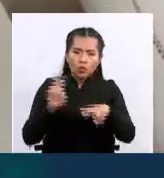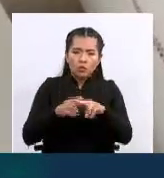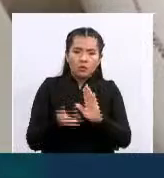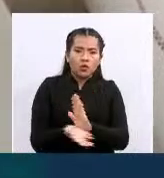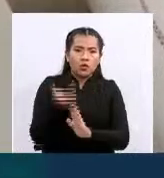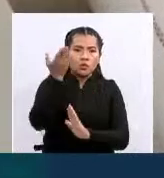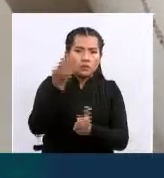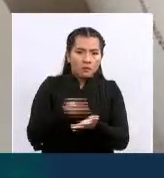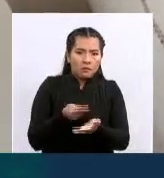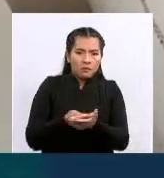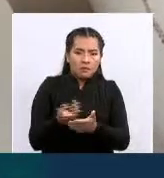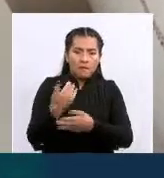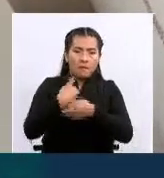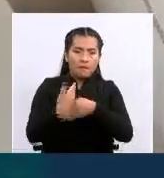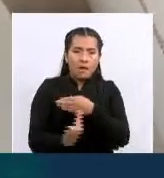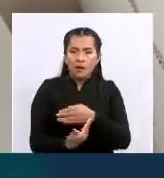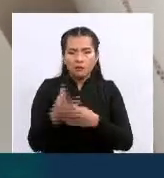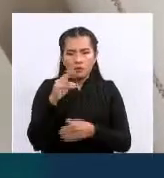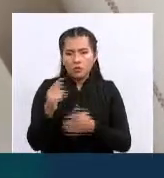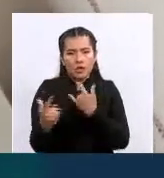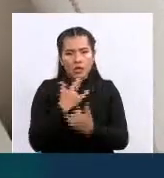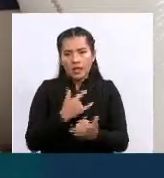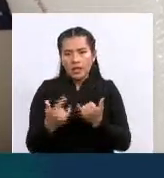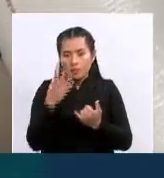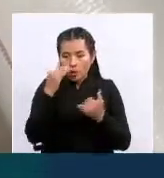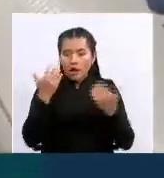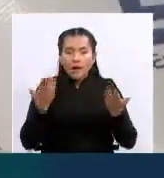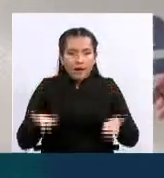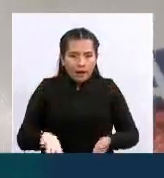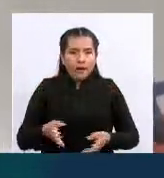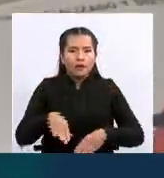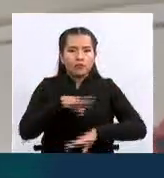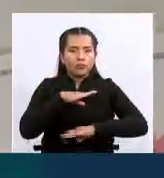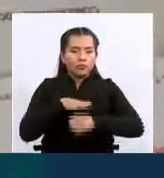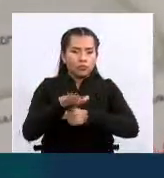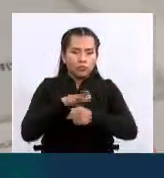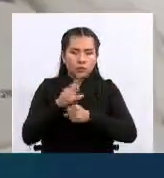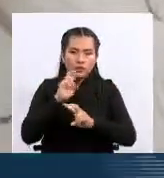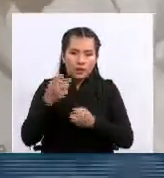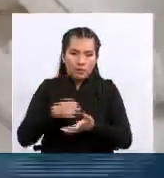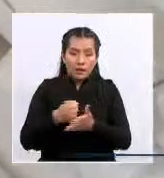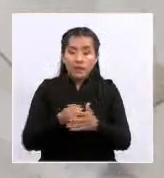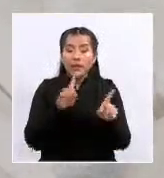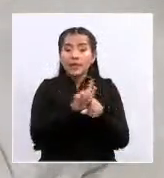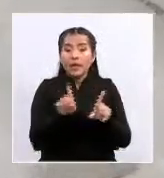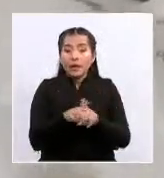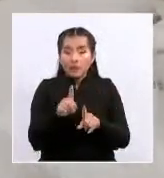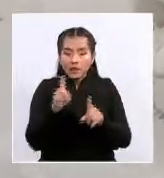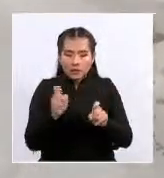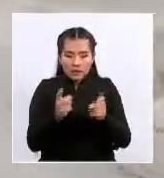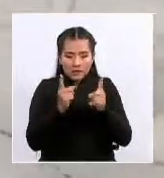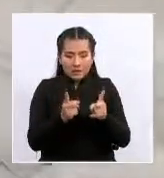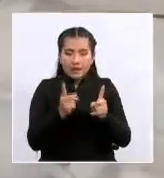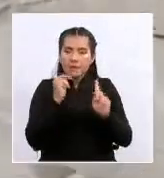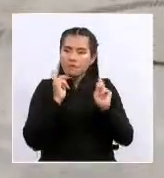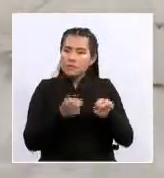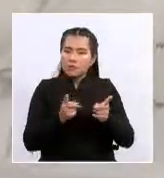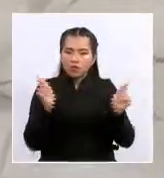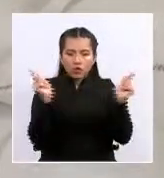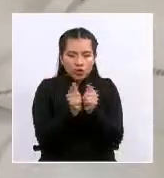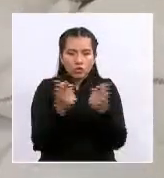del pan de batalla, pues se tiene la harina garantizada, y asimismo se pidió controlar el tamaño y gramaje, que no debe variar en este